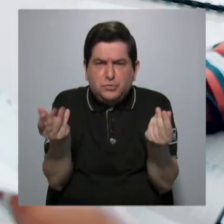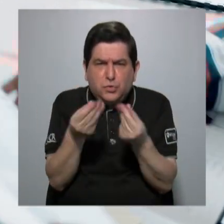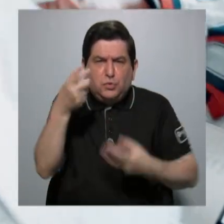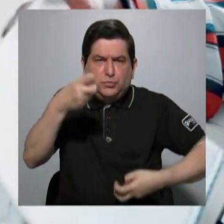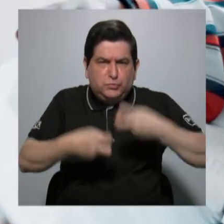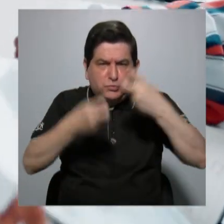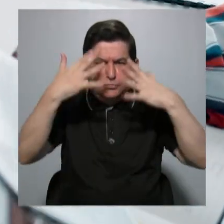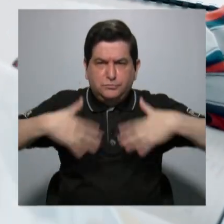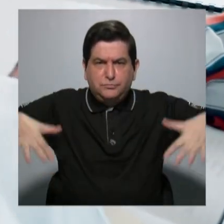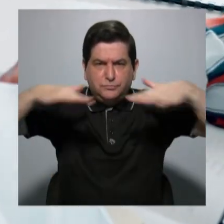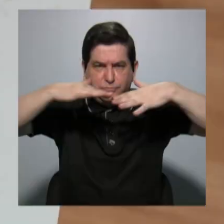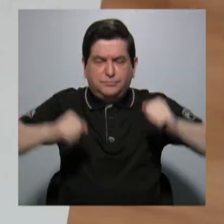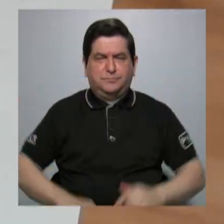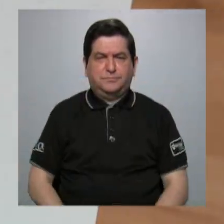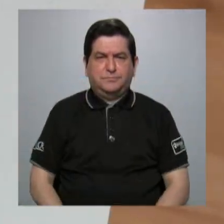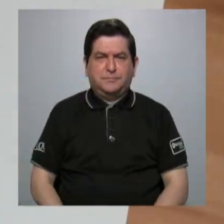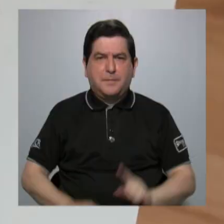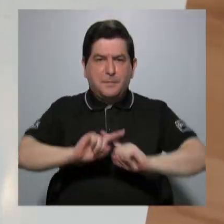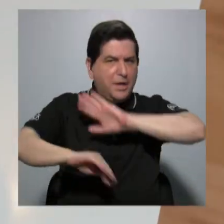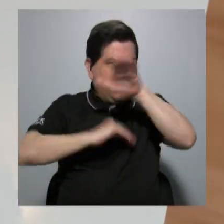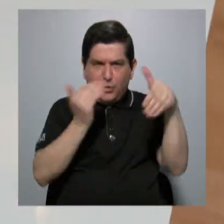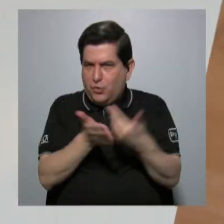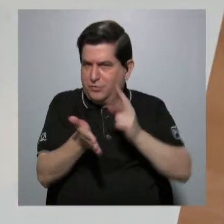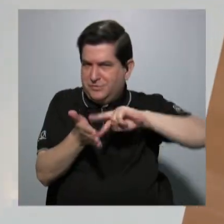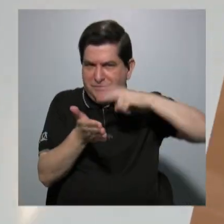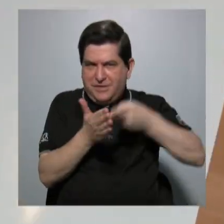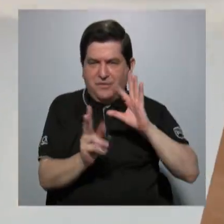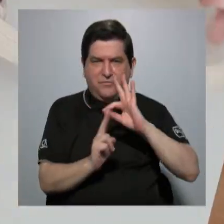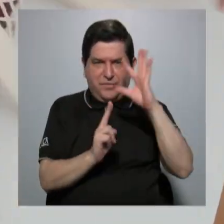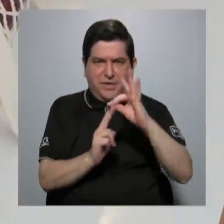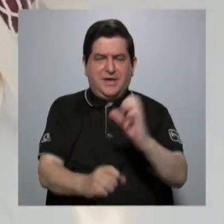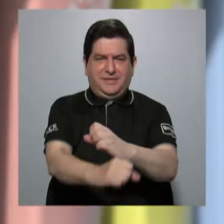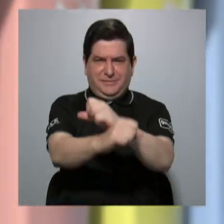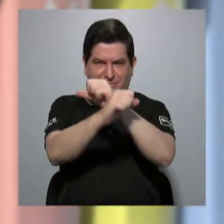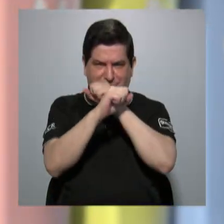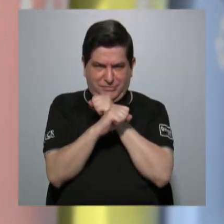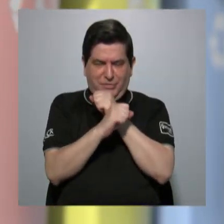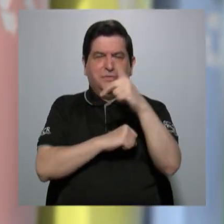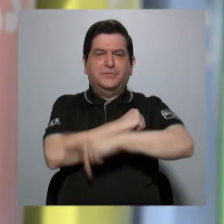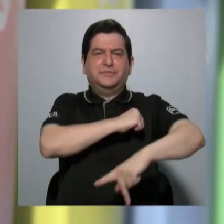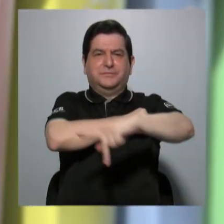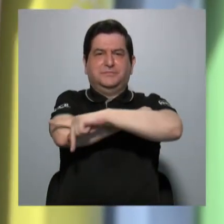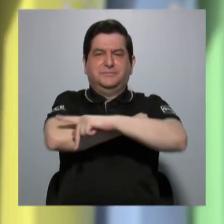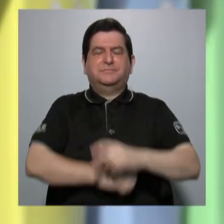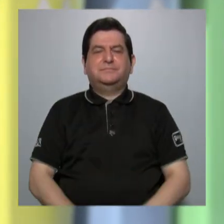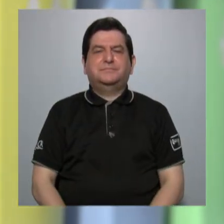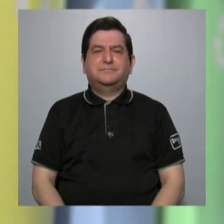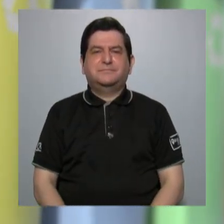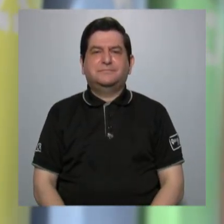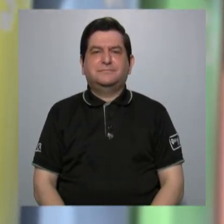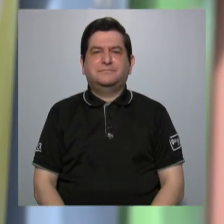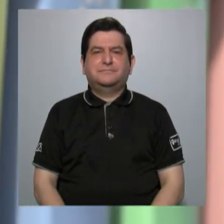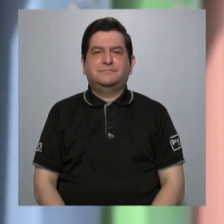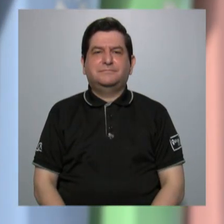para tratar de solucionar este problema ambiental, aunque no todas representan una alternativa viable y segura para el